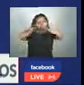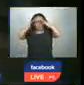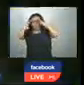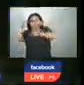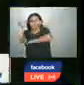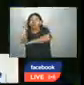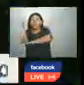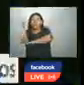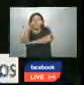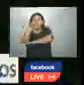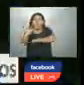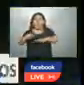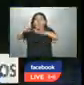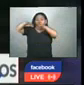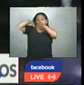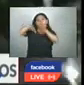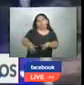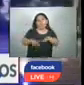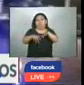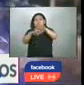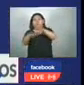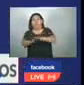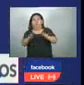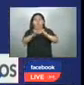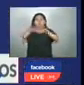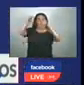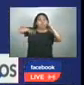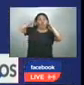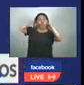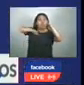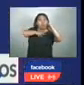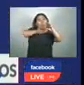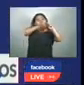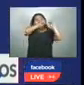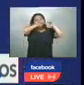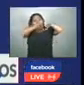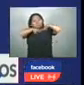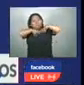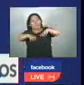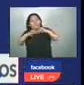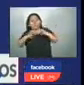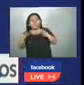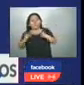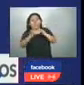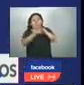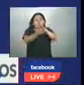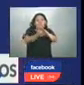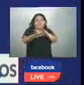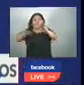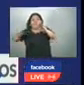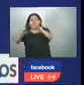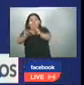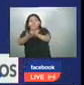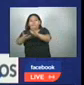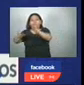tormentas causaron crecidas de ríos, evacuaciones, deslaves y decenas de evacuados y lesionados.